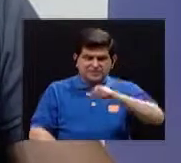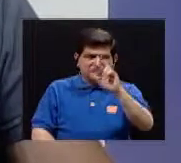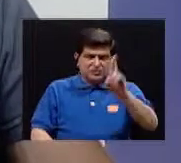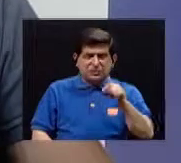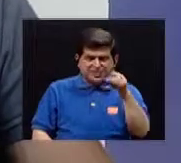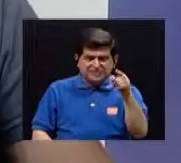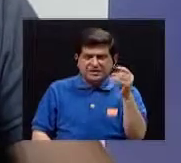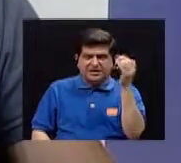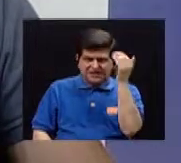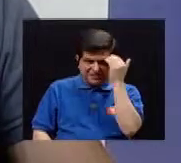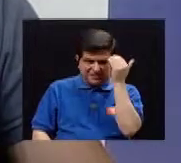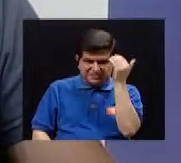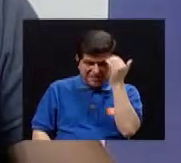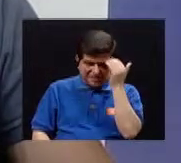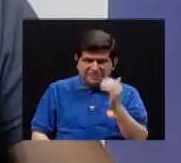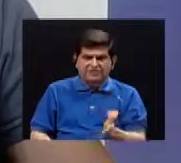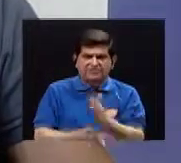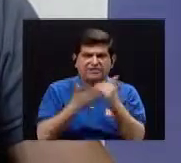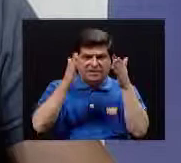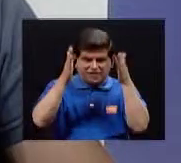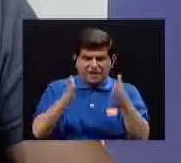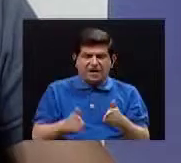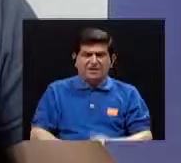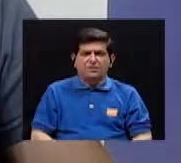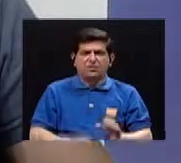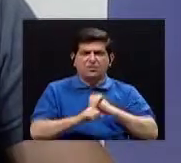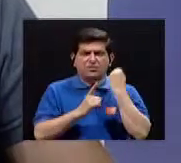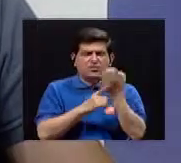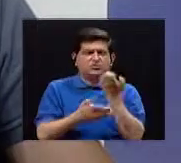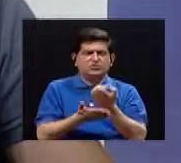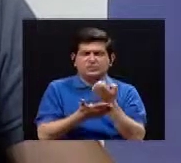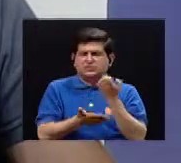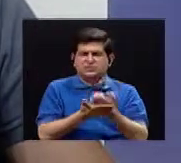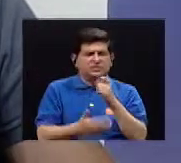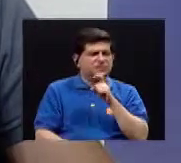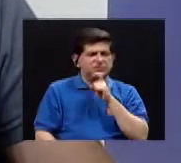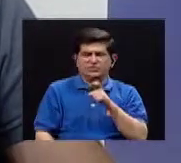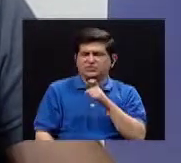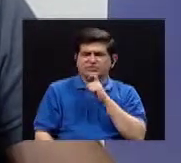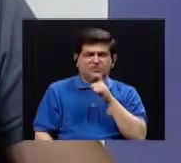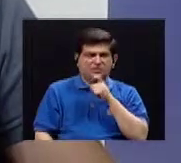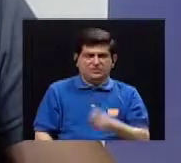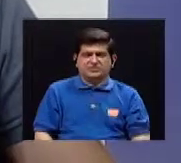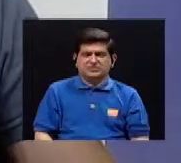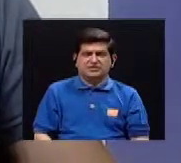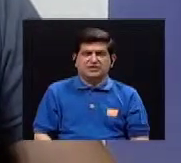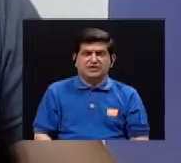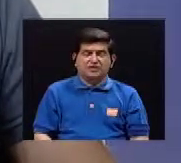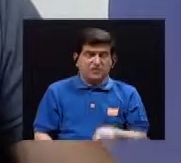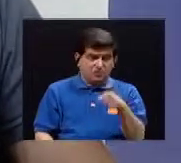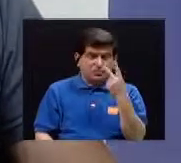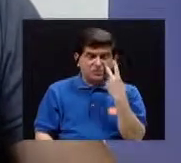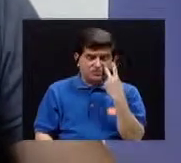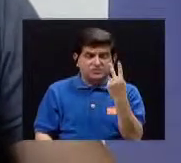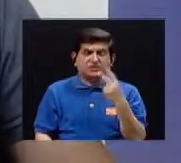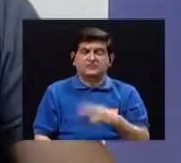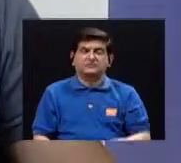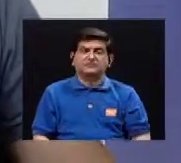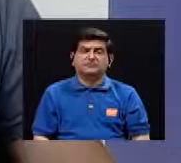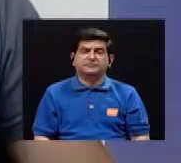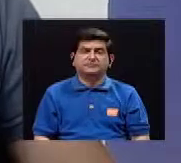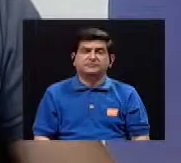saber que ellos estaban en algunos de ellos en una situación económica difícil verdad entonces donde volvés